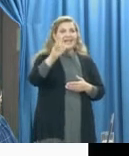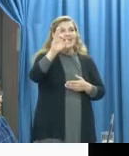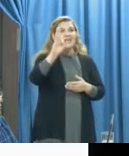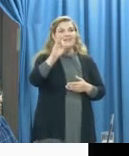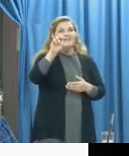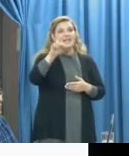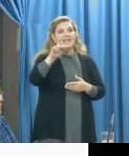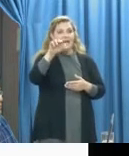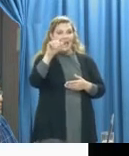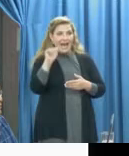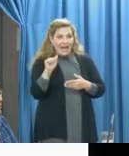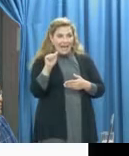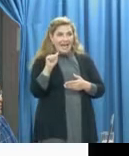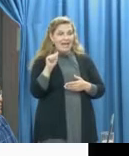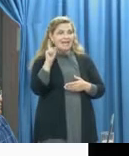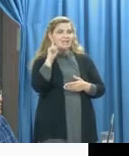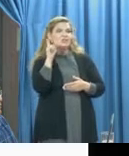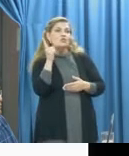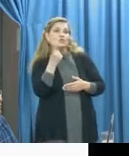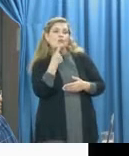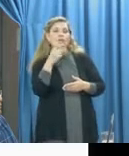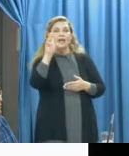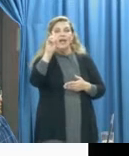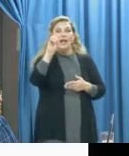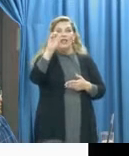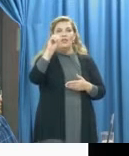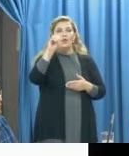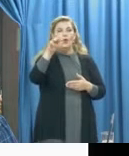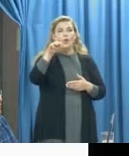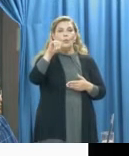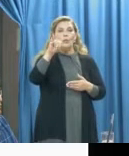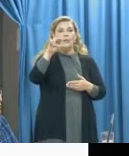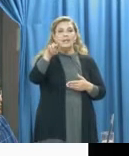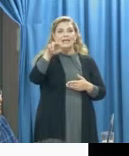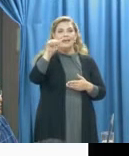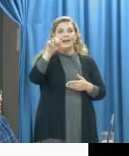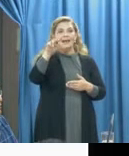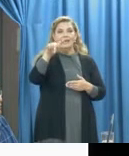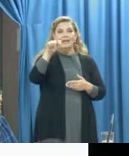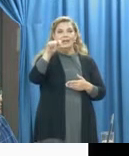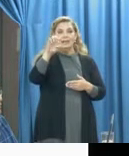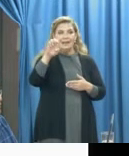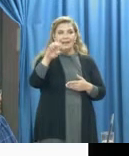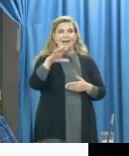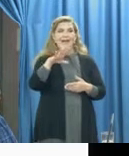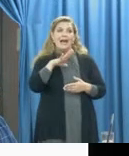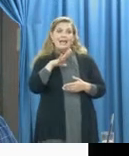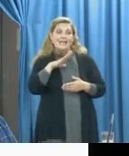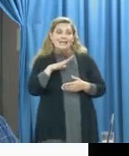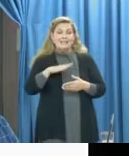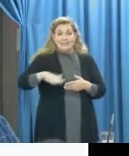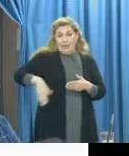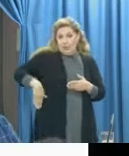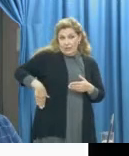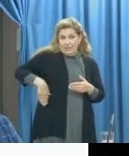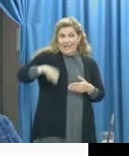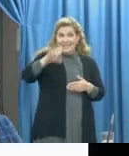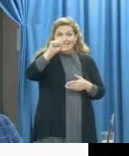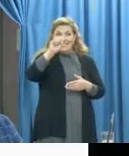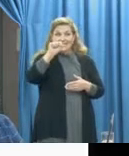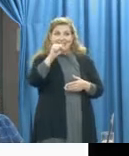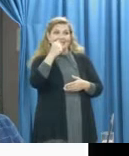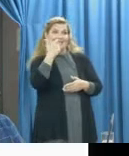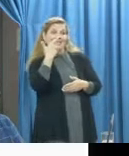DFNA, para las sorderas dominantes. Hasta la fecha se han descrito 67 tipos diferentes